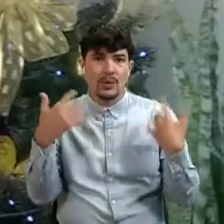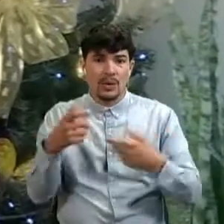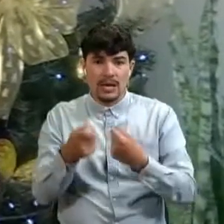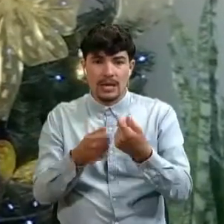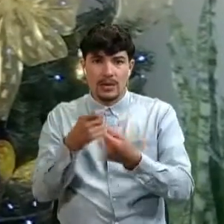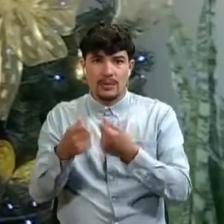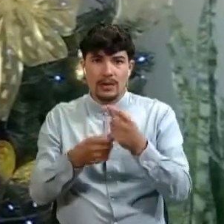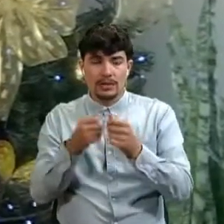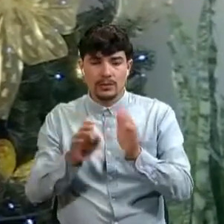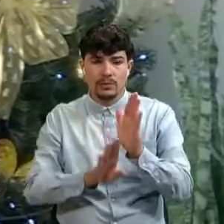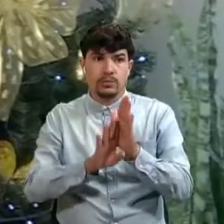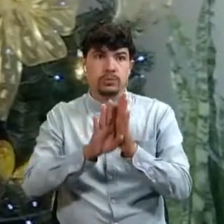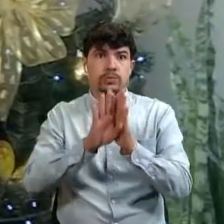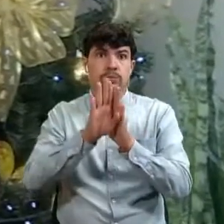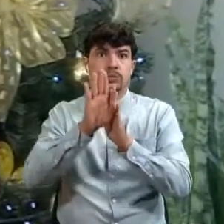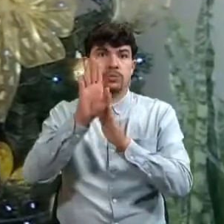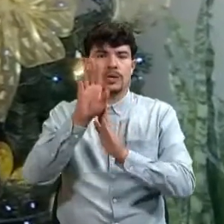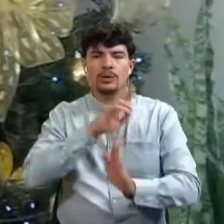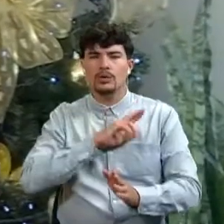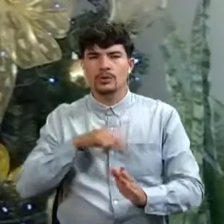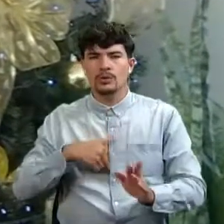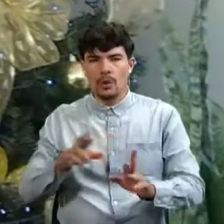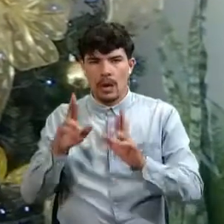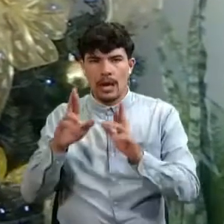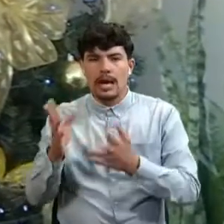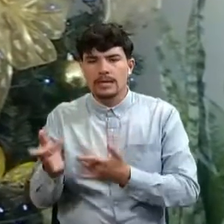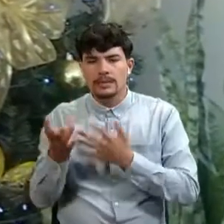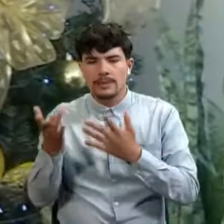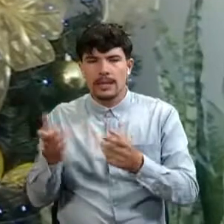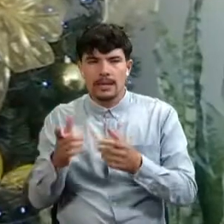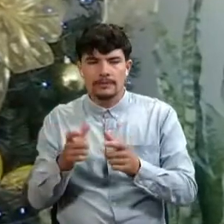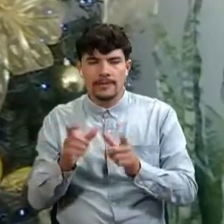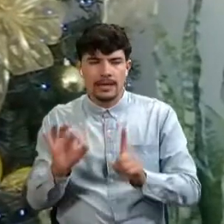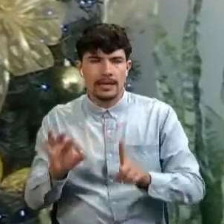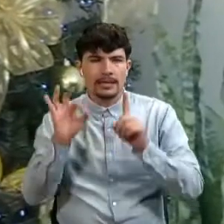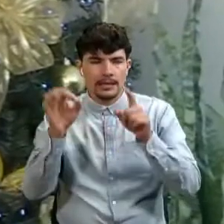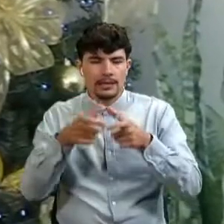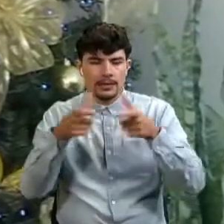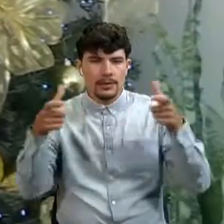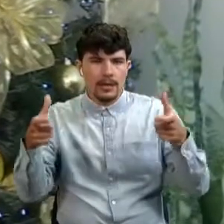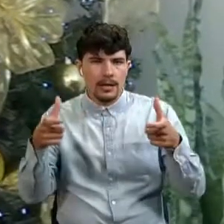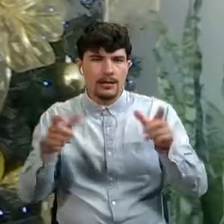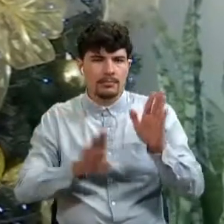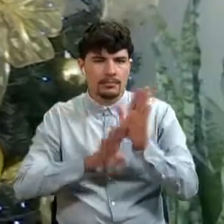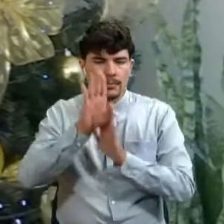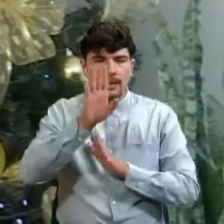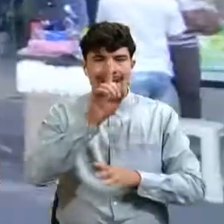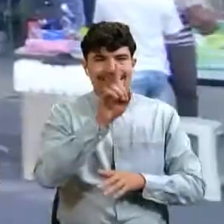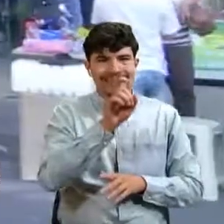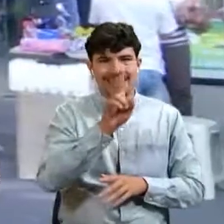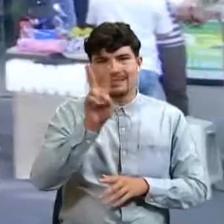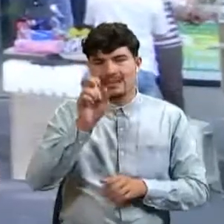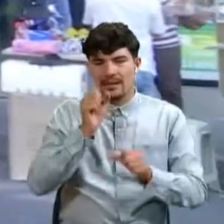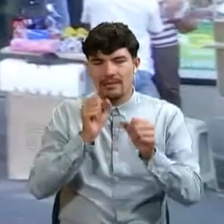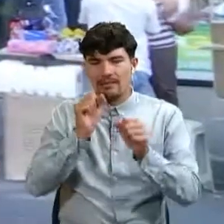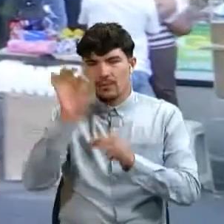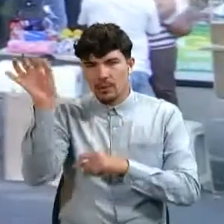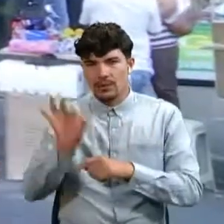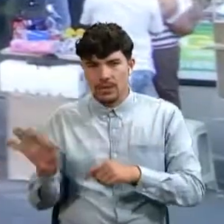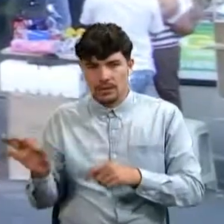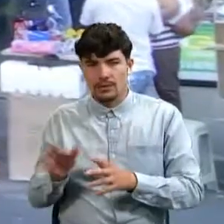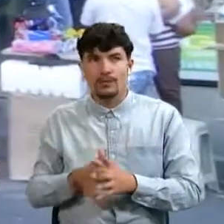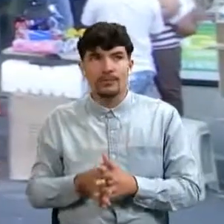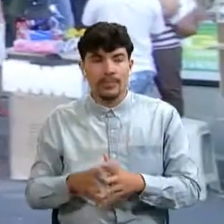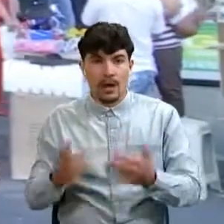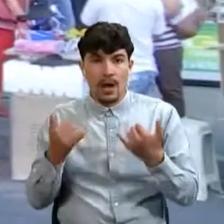comercio está de temporada nosotros esperamos garantizar un crecimiento sobre el 6 y el 7 por ciento frente al año pasado para esta temporada